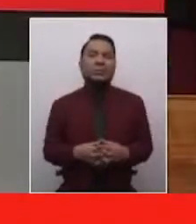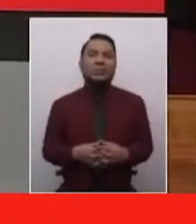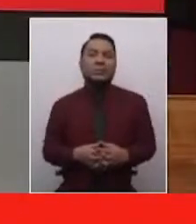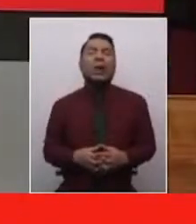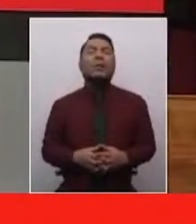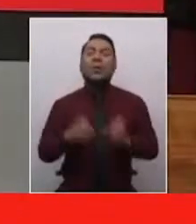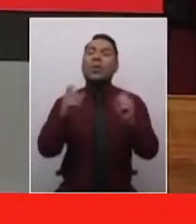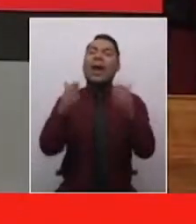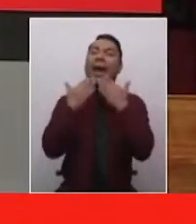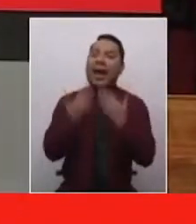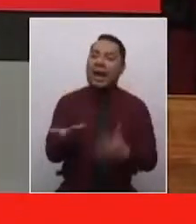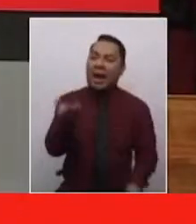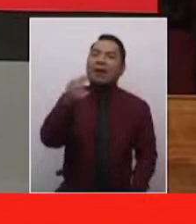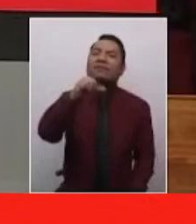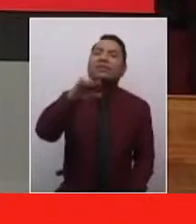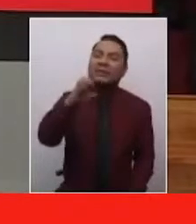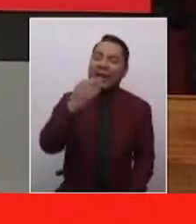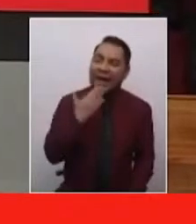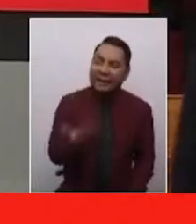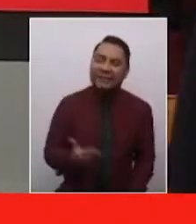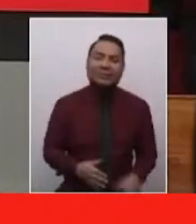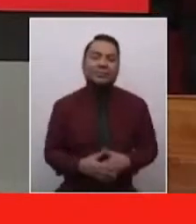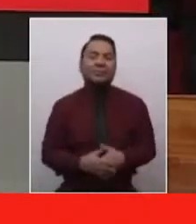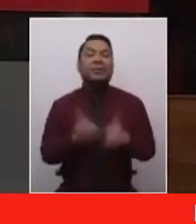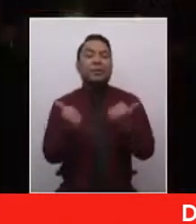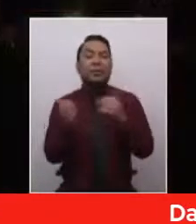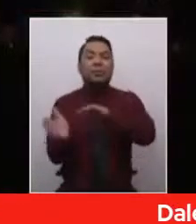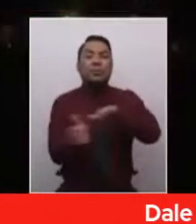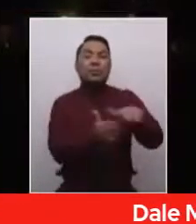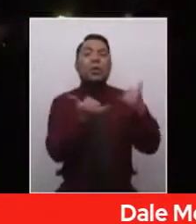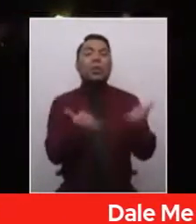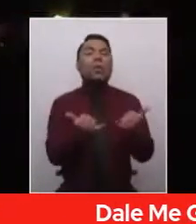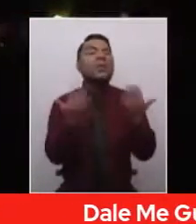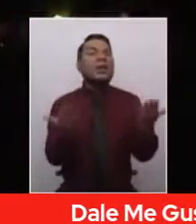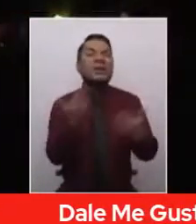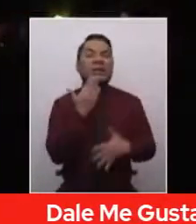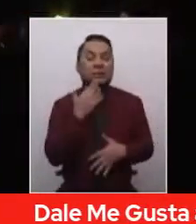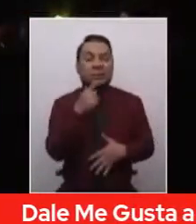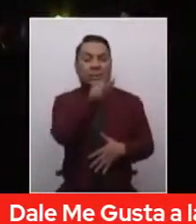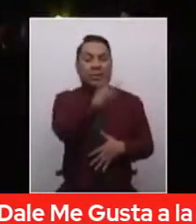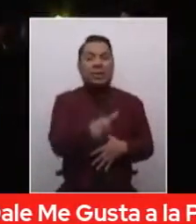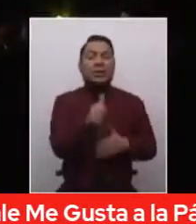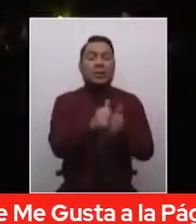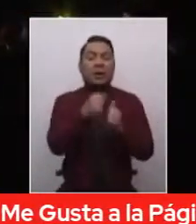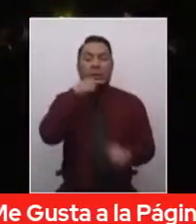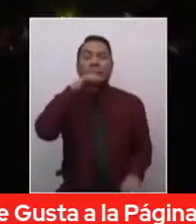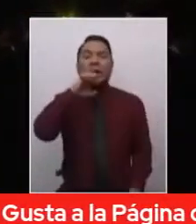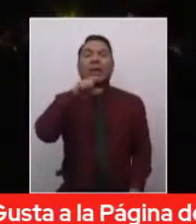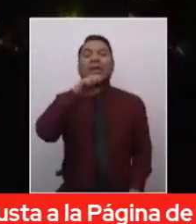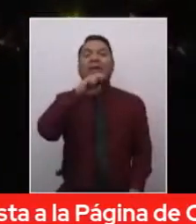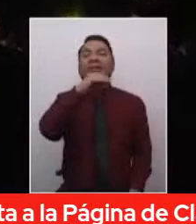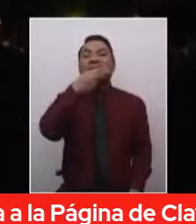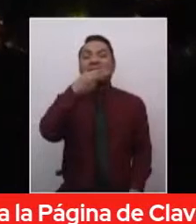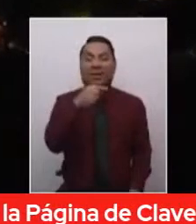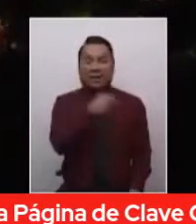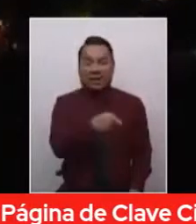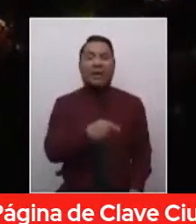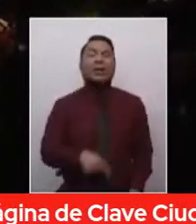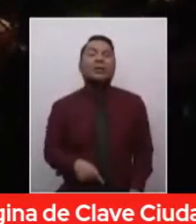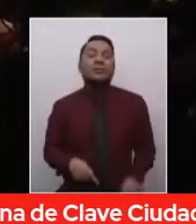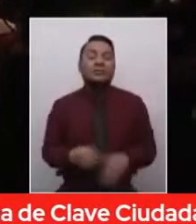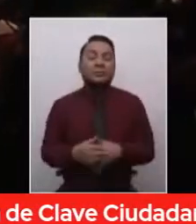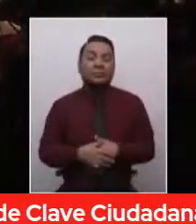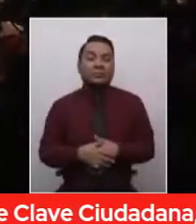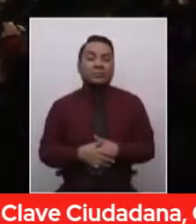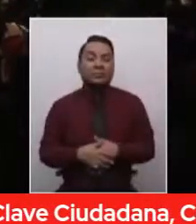gracias, candidato Forsyth. Ahora es el turno de la candidata Elizabeth León del Frente